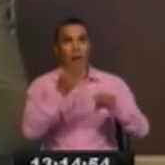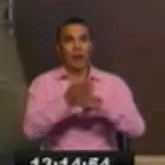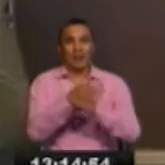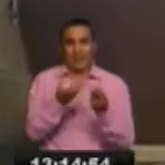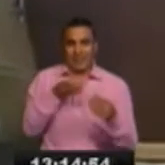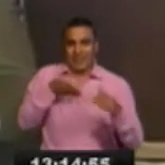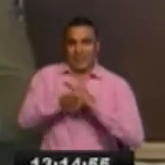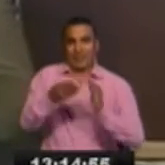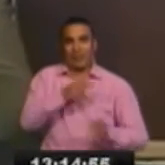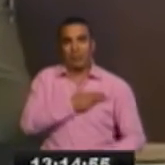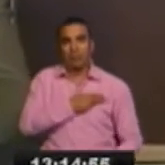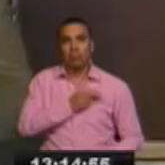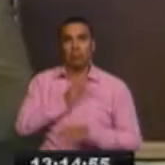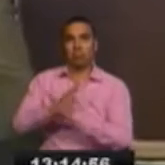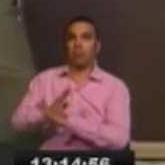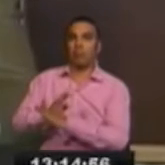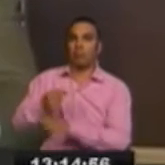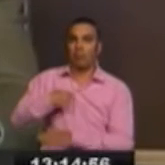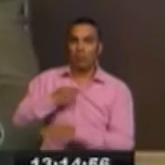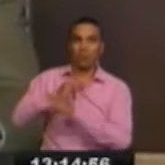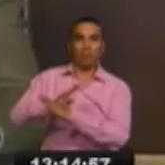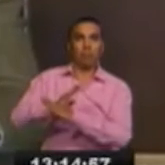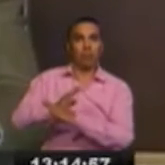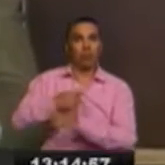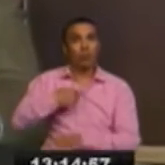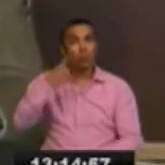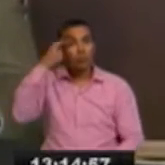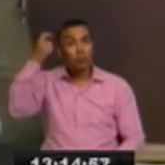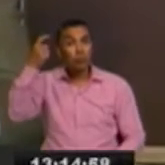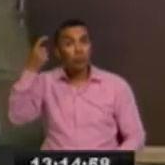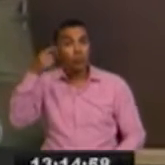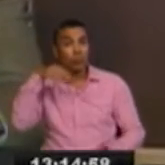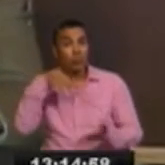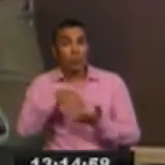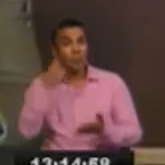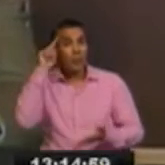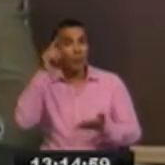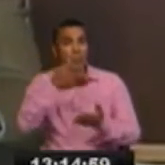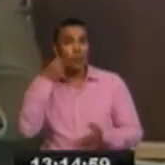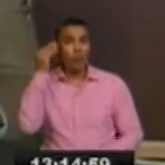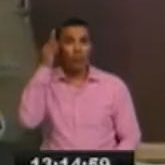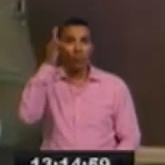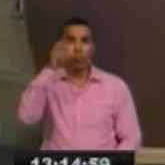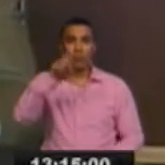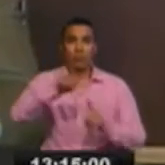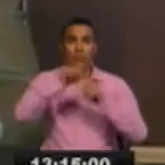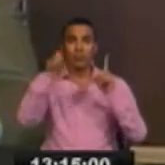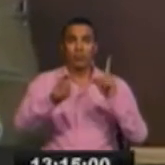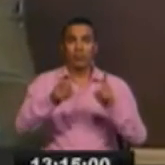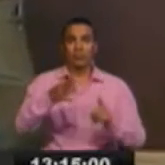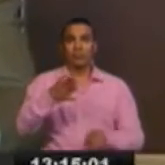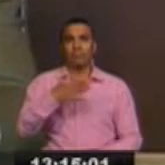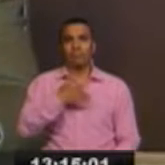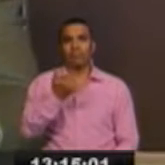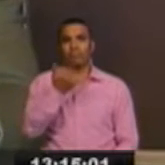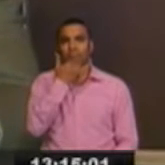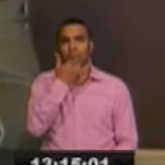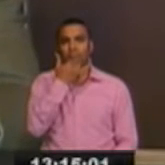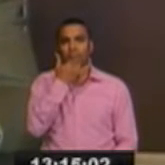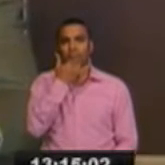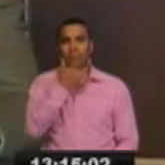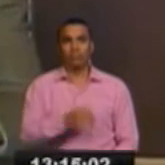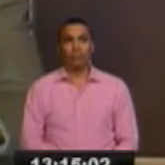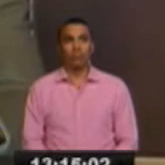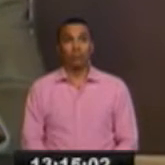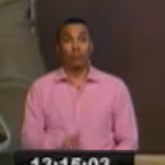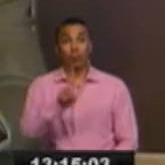sus sueños, esos sueños que tenían de un mejor futuro, por un sistema extremadamente regulador,